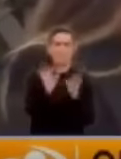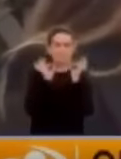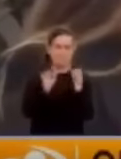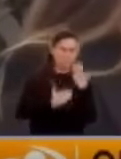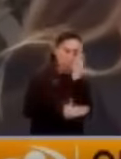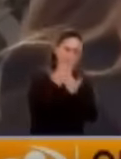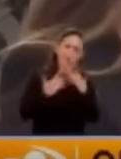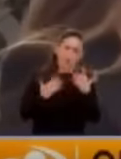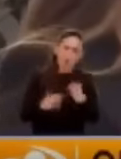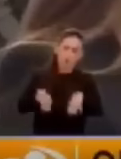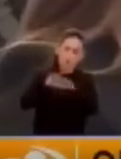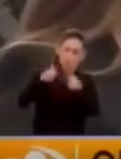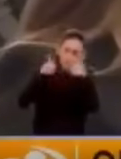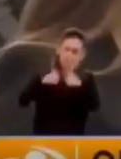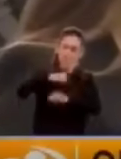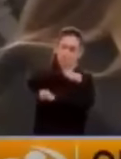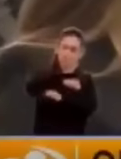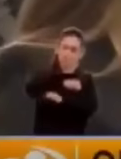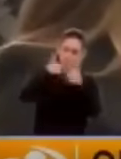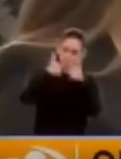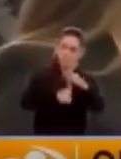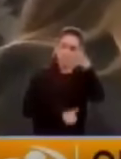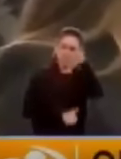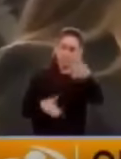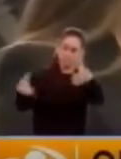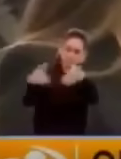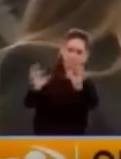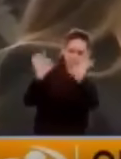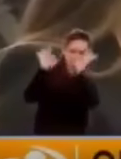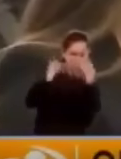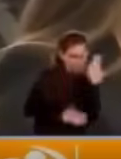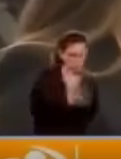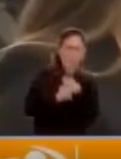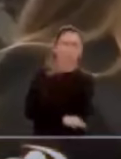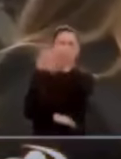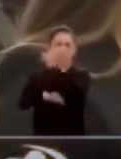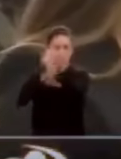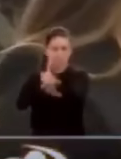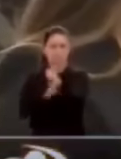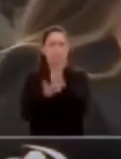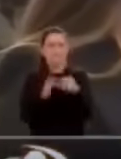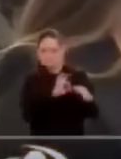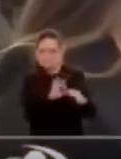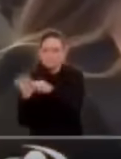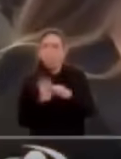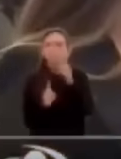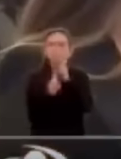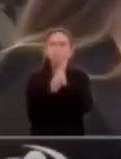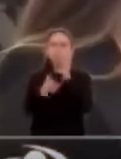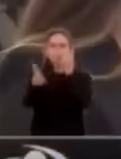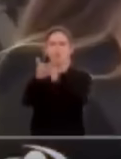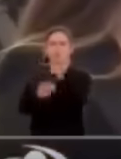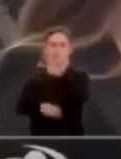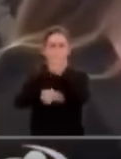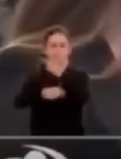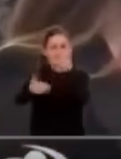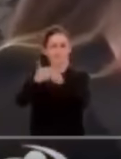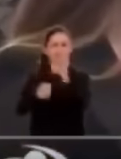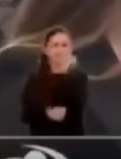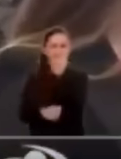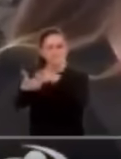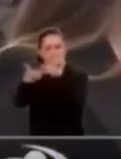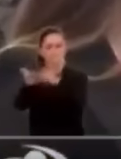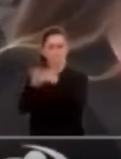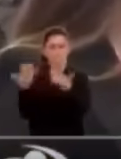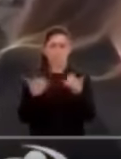siempre en el fortalecimiento de la Policía Nacional, en el fortalecimiento de las instituciones y, lo más importante, para trabajar juntos en contra de la criminalidad. El nuevo director de la DIGIN, que es